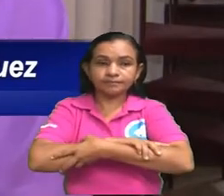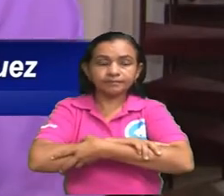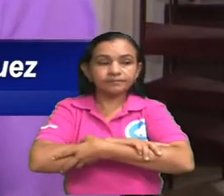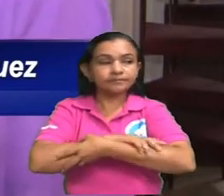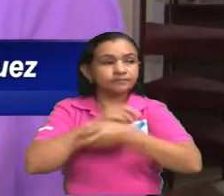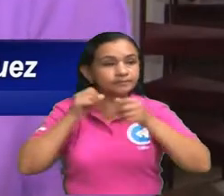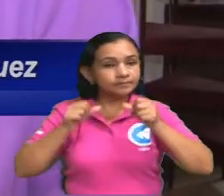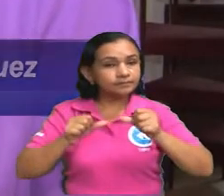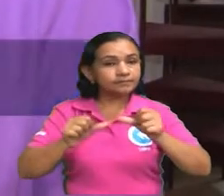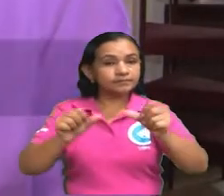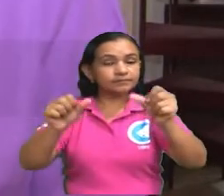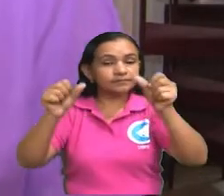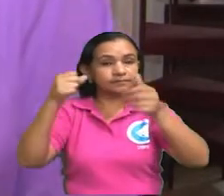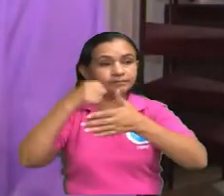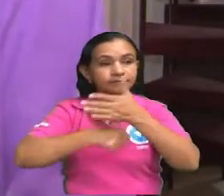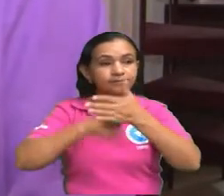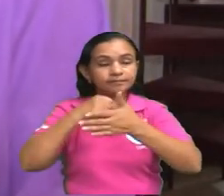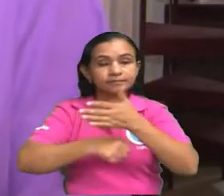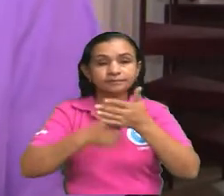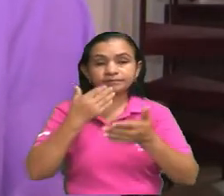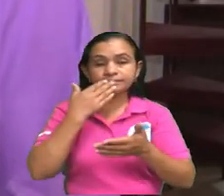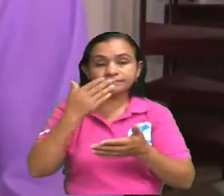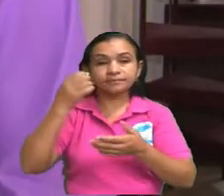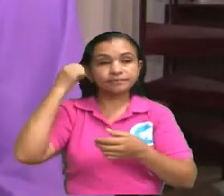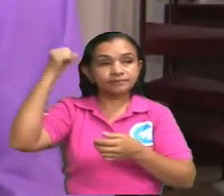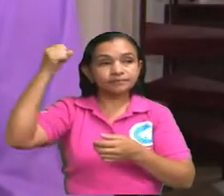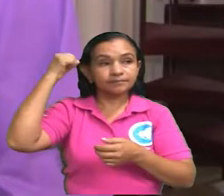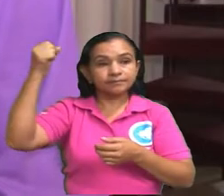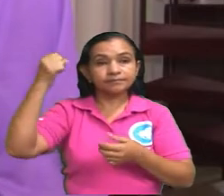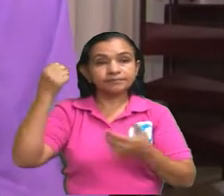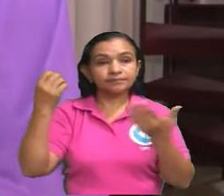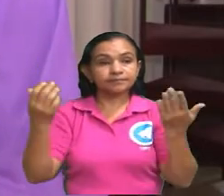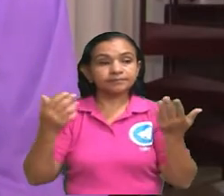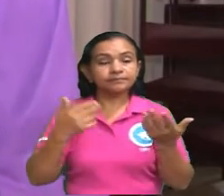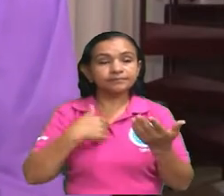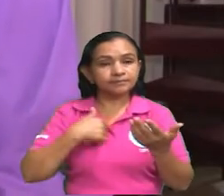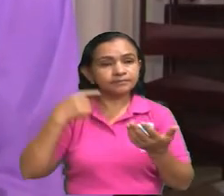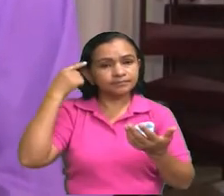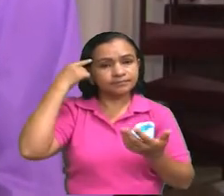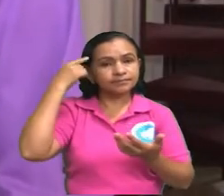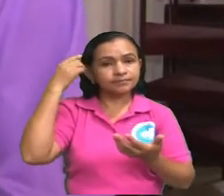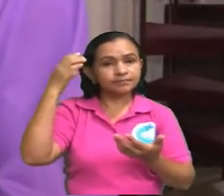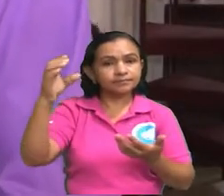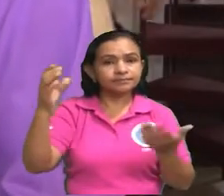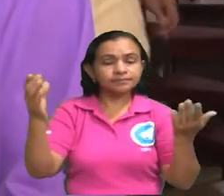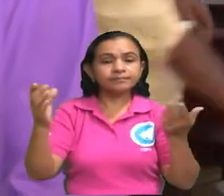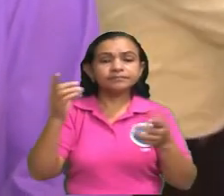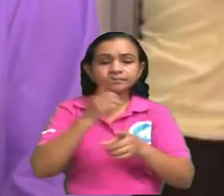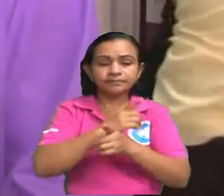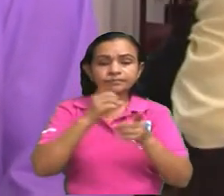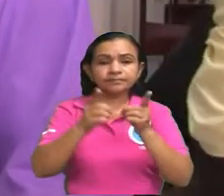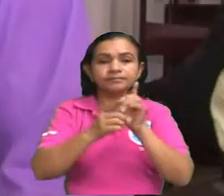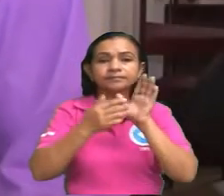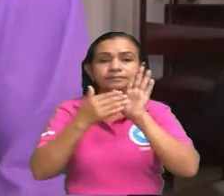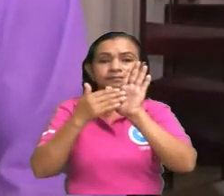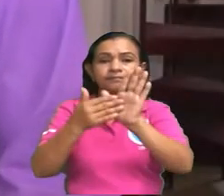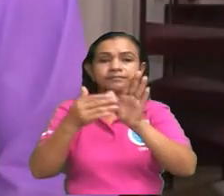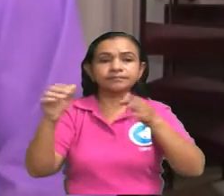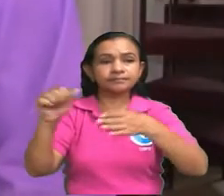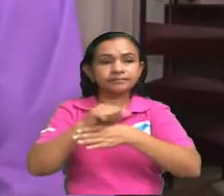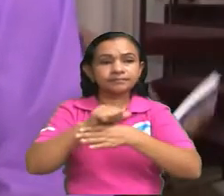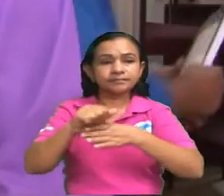implacable en el combate y generoso en la victoria. Entonces creo que sí lo demostró en la